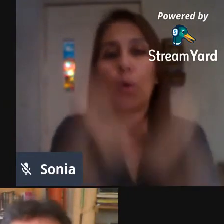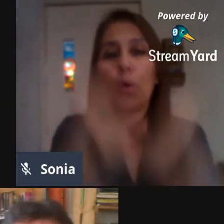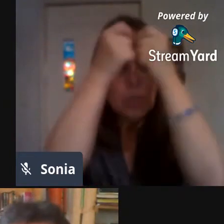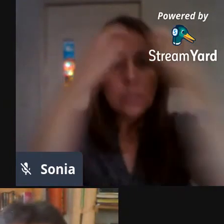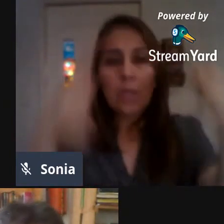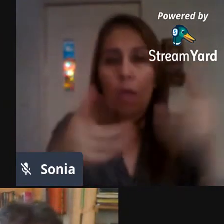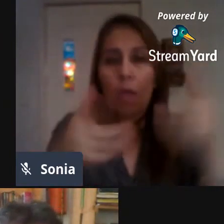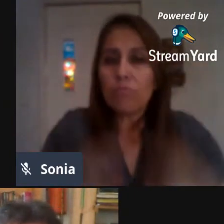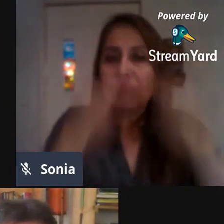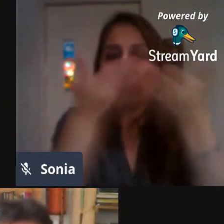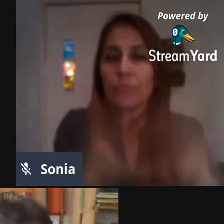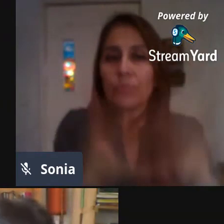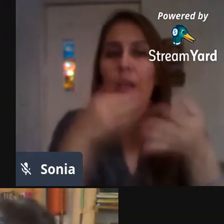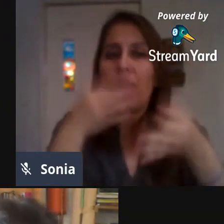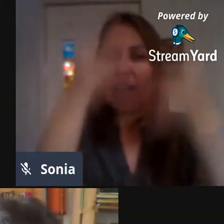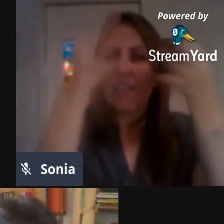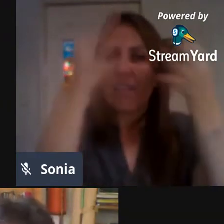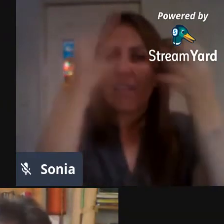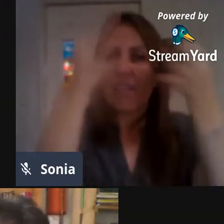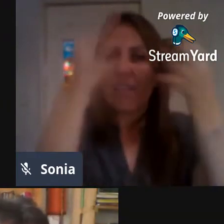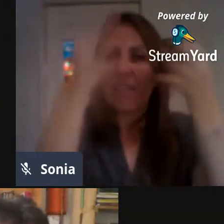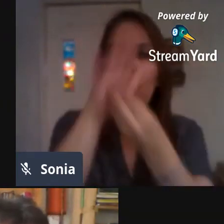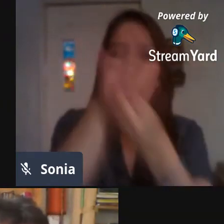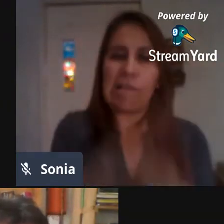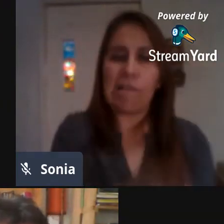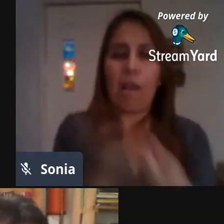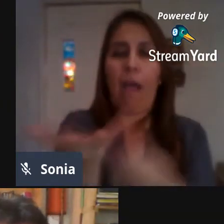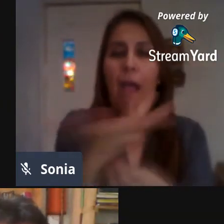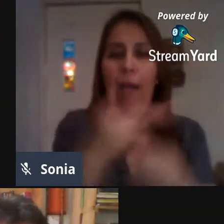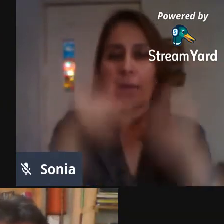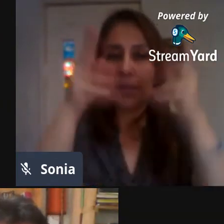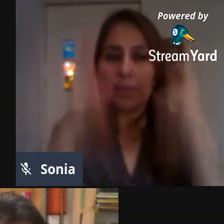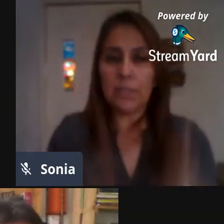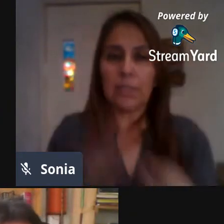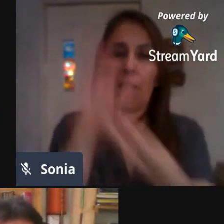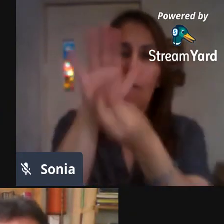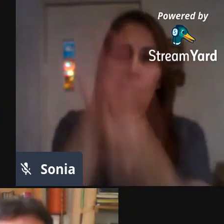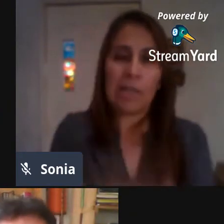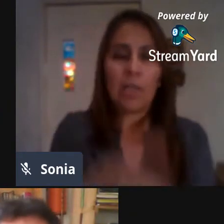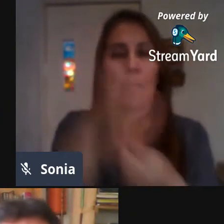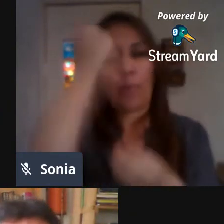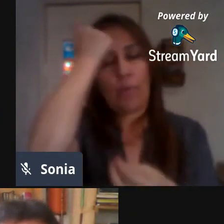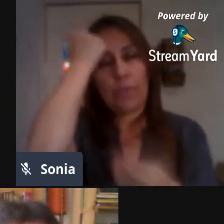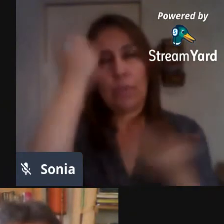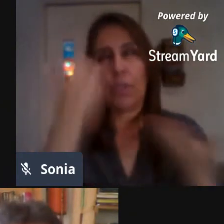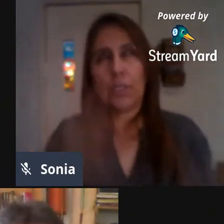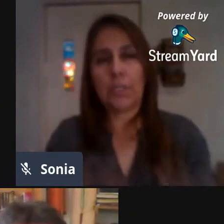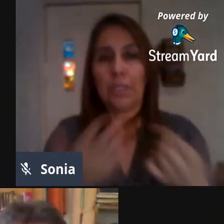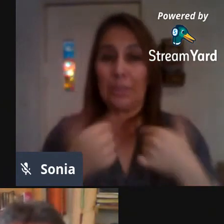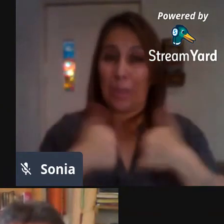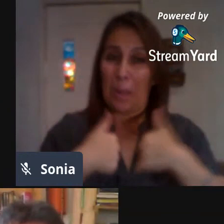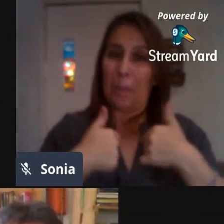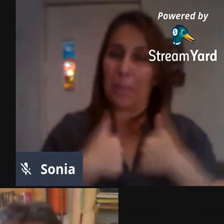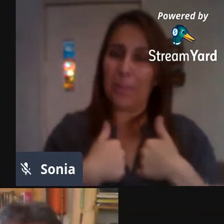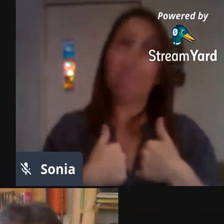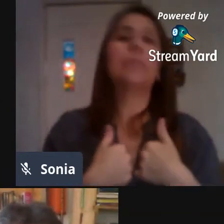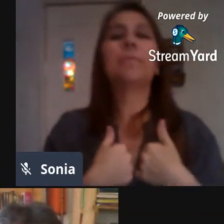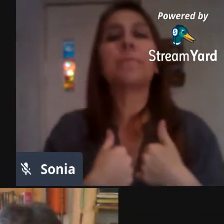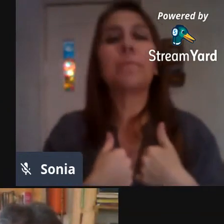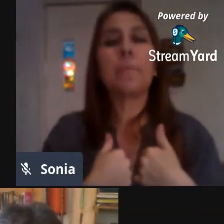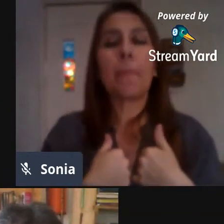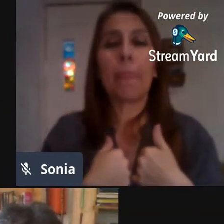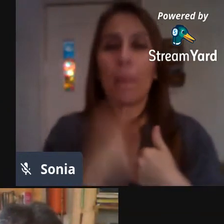realiza al artista se precarizan a los docentes entonces si me llama es como como que me atravesaba muchísimo de eso y